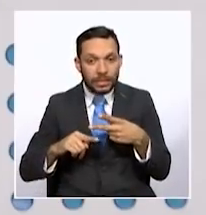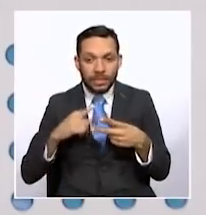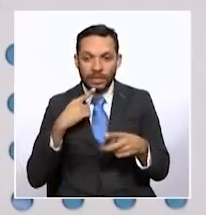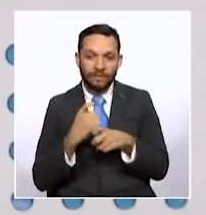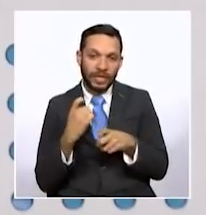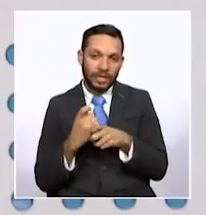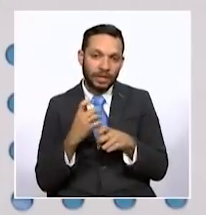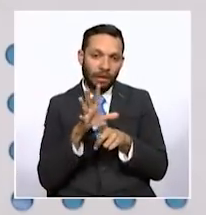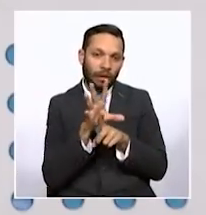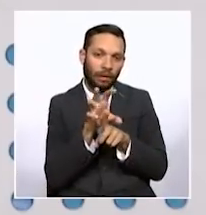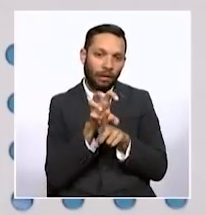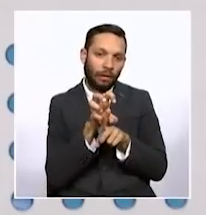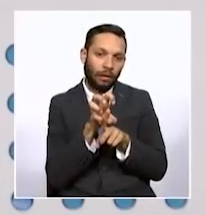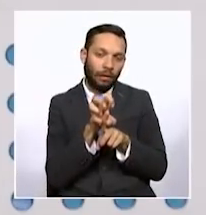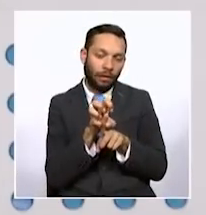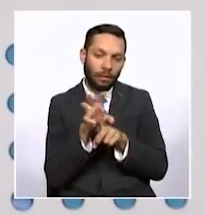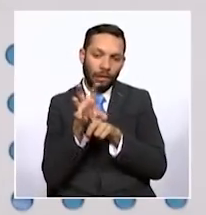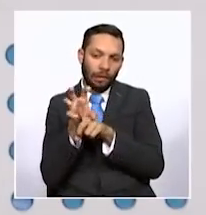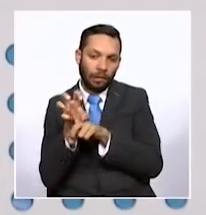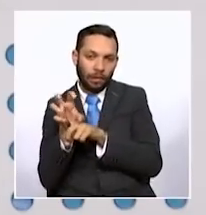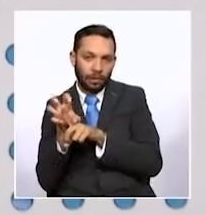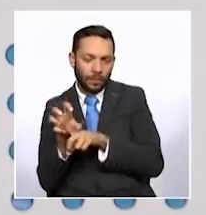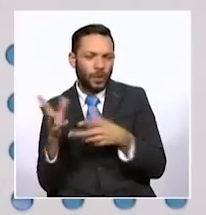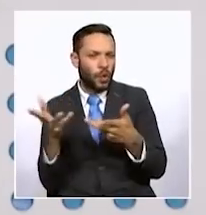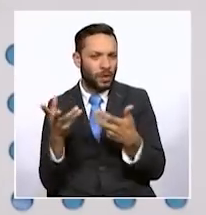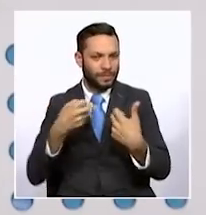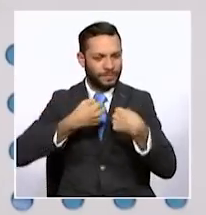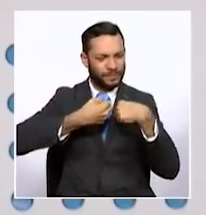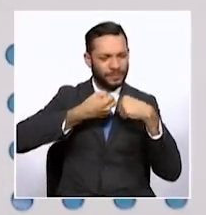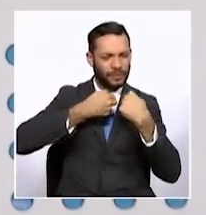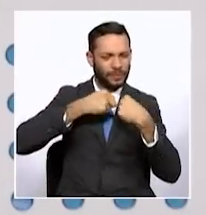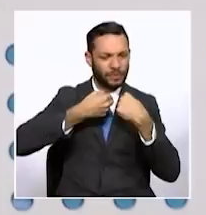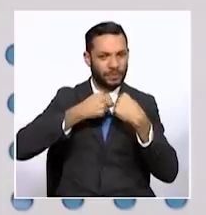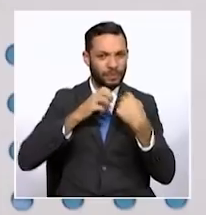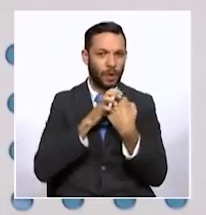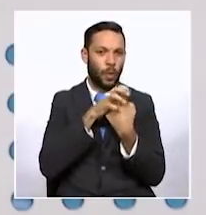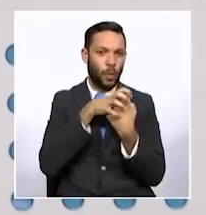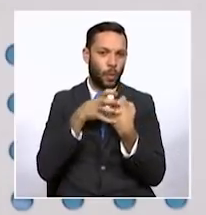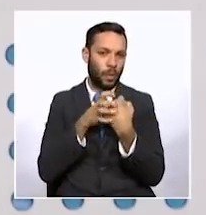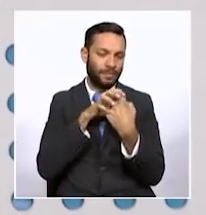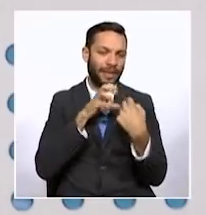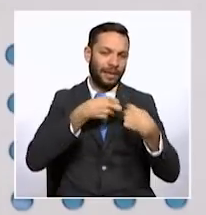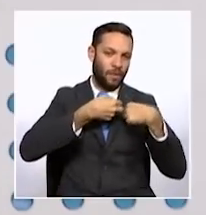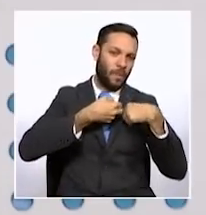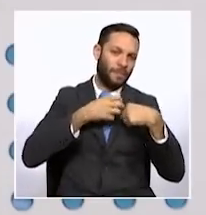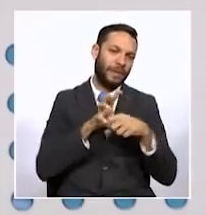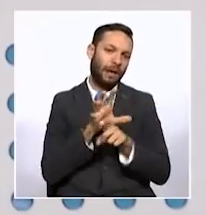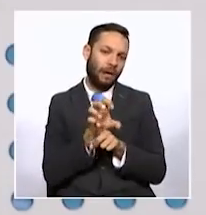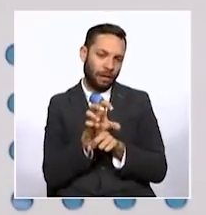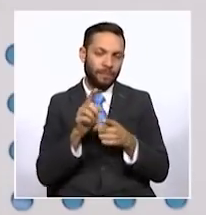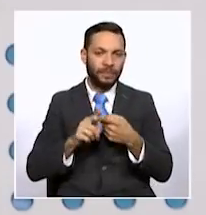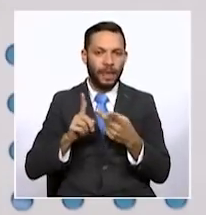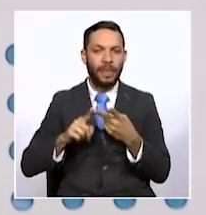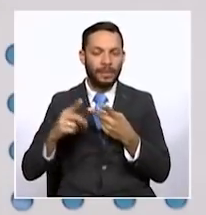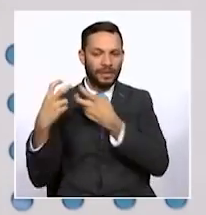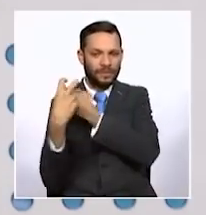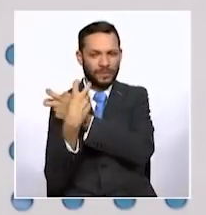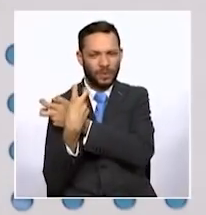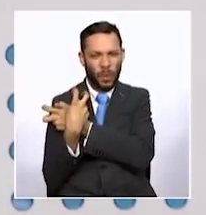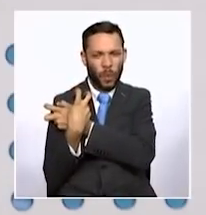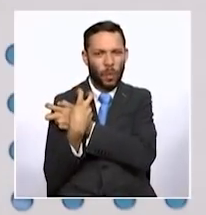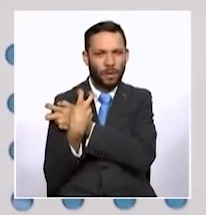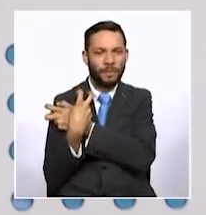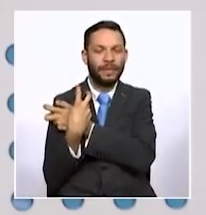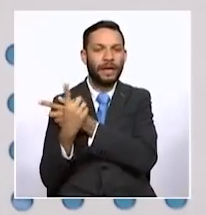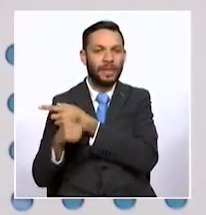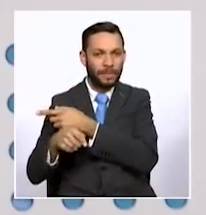degenerativos, desgaste principalmente de articulación de la rodilla, de la cadera y de los hombros. Asimismo, también lesiones, digamos, del tendón